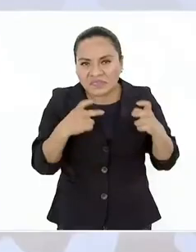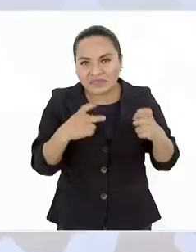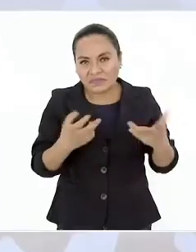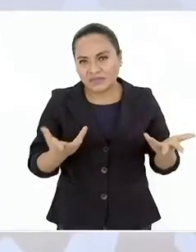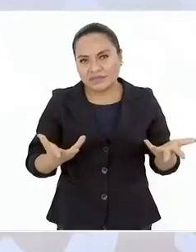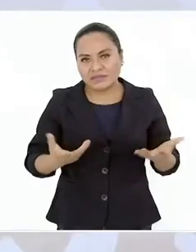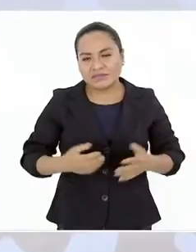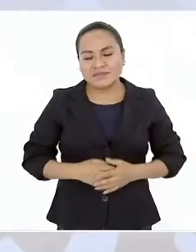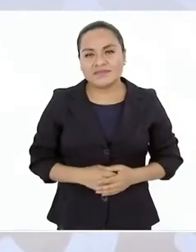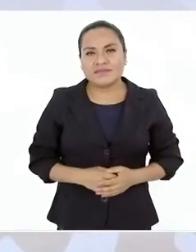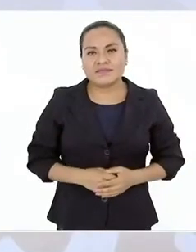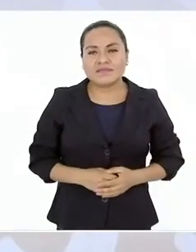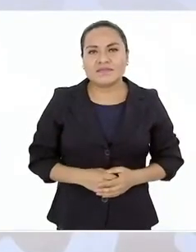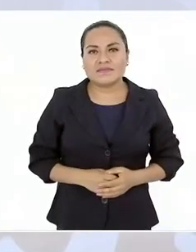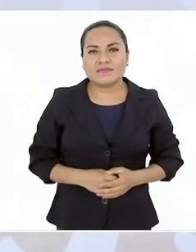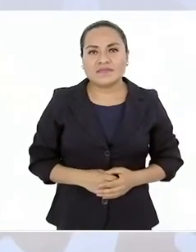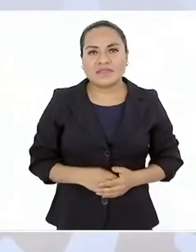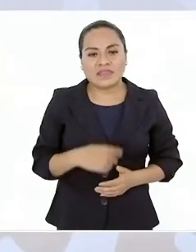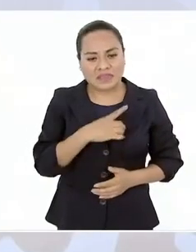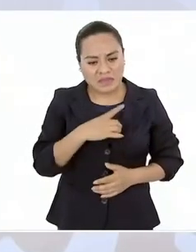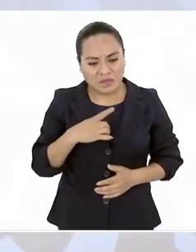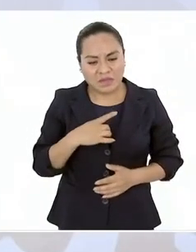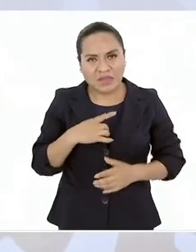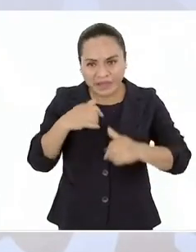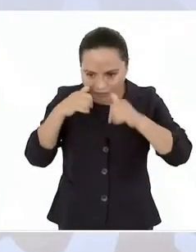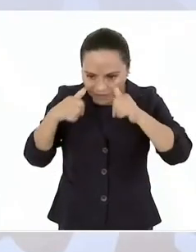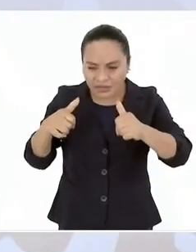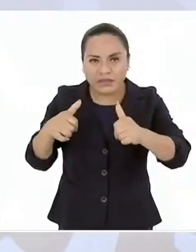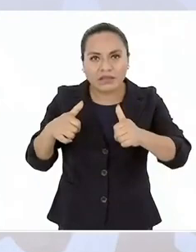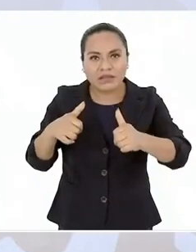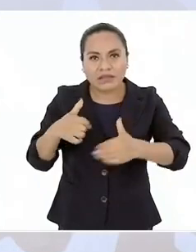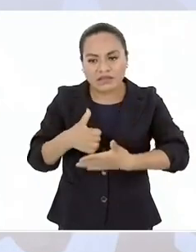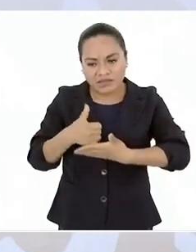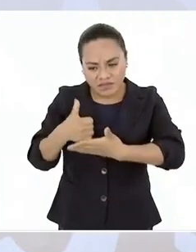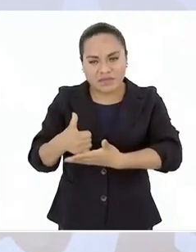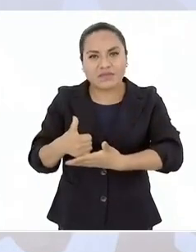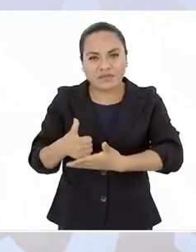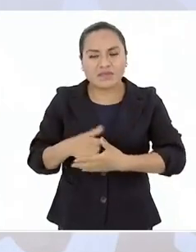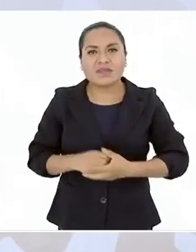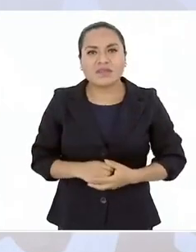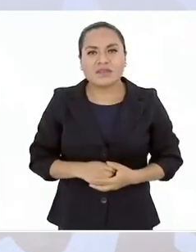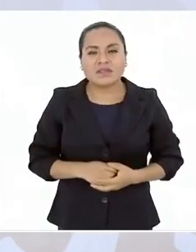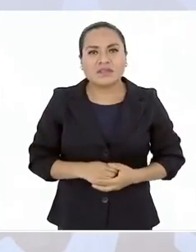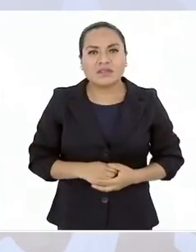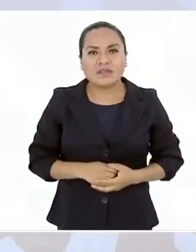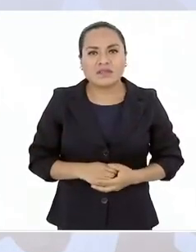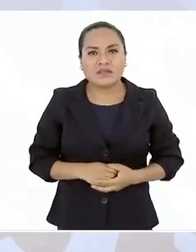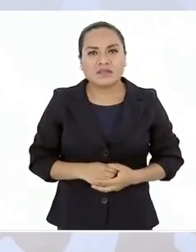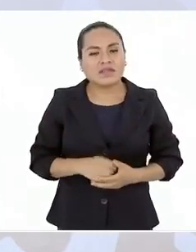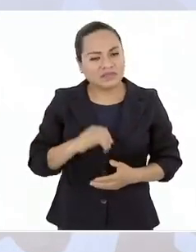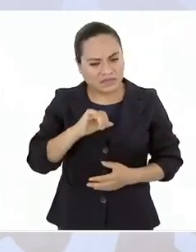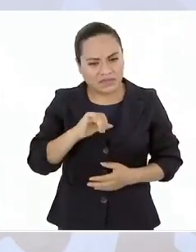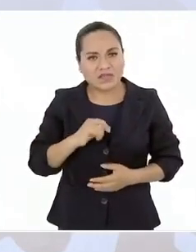Entonces, hay que ayudar. Se van a hacer las